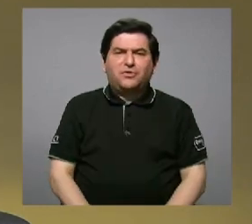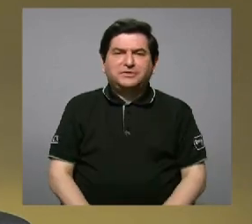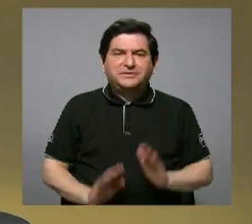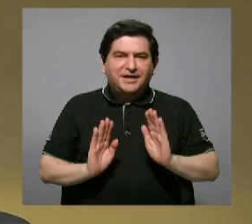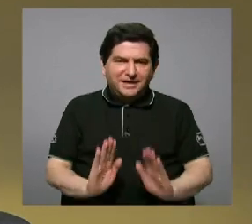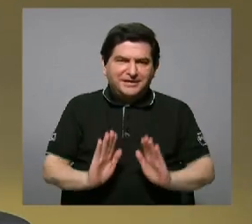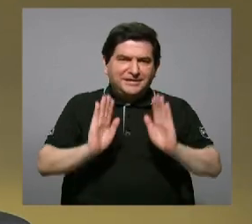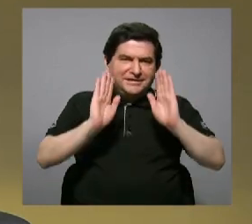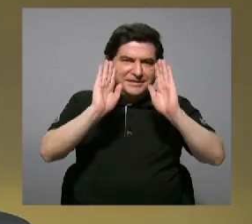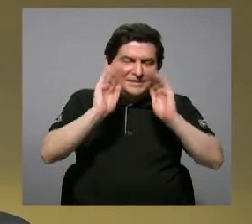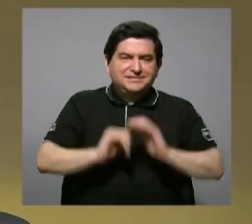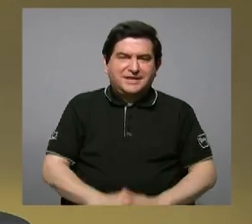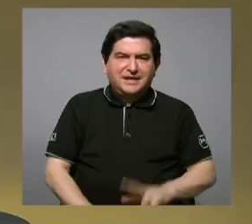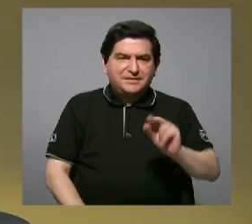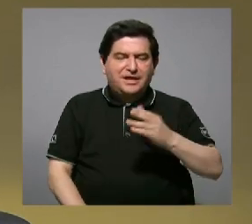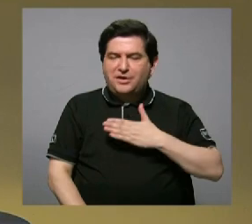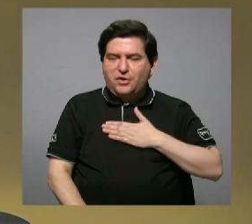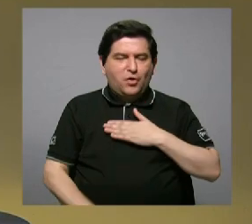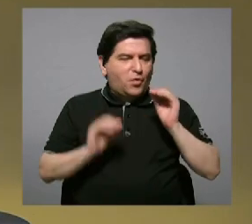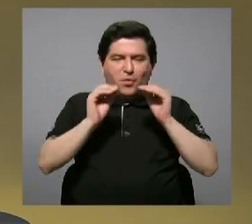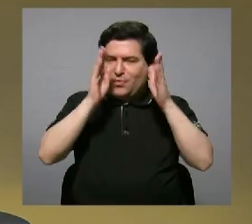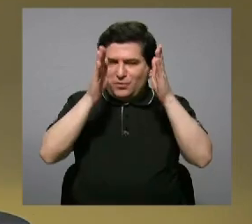espléndida, no fue profesora mía,